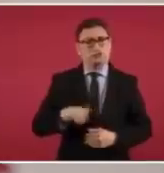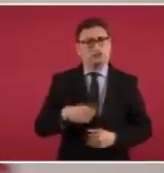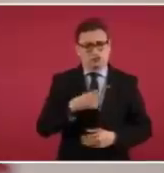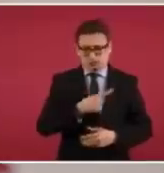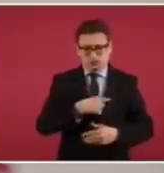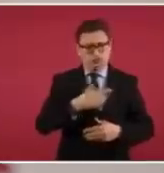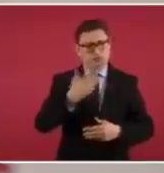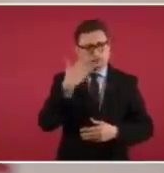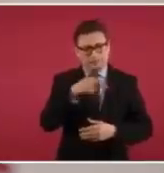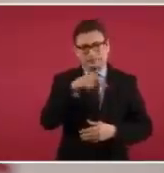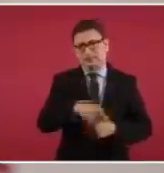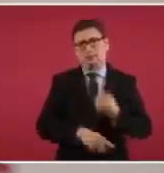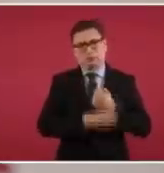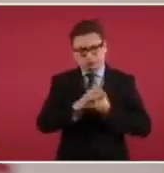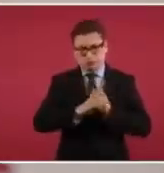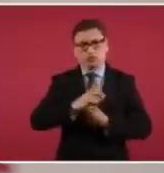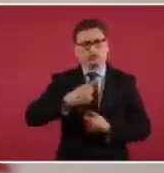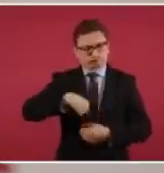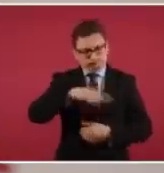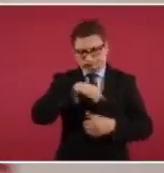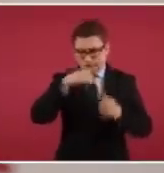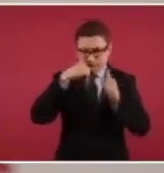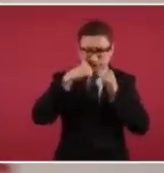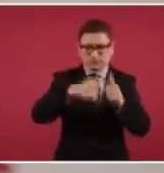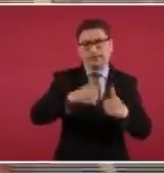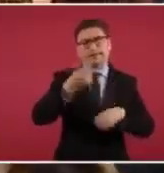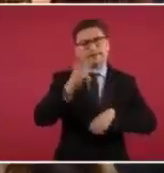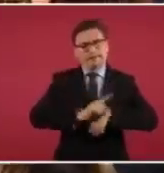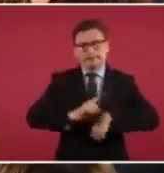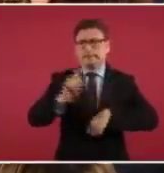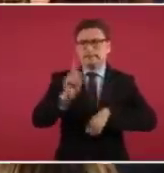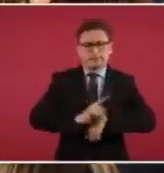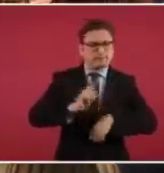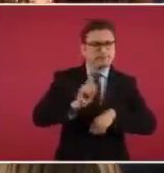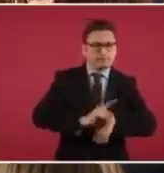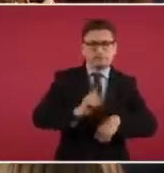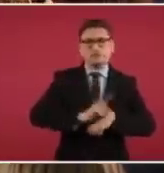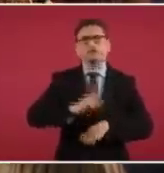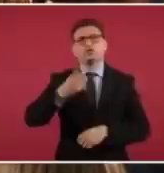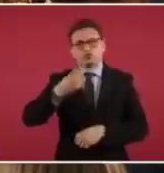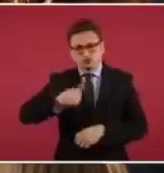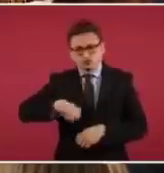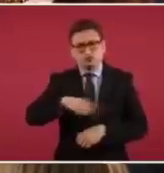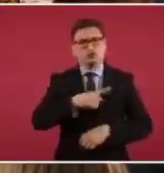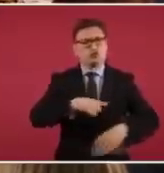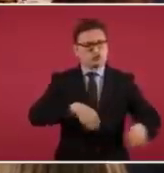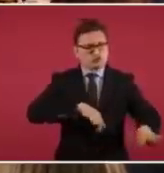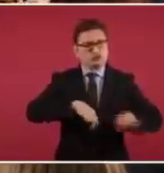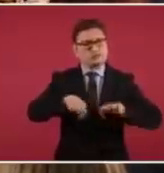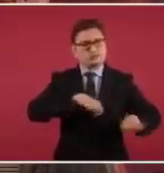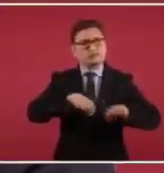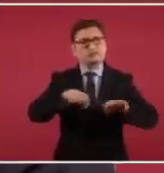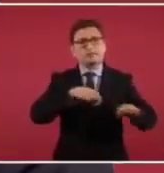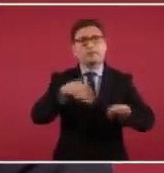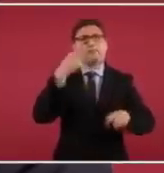atendiendo el problema. Todos los días estamos